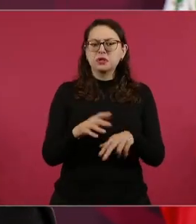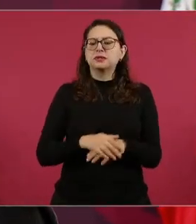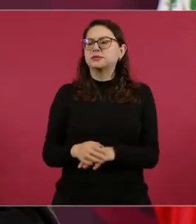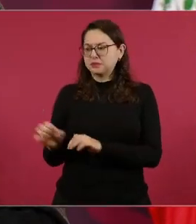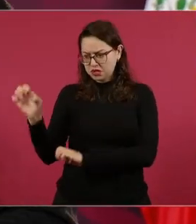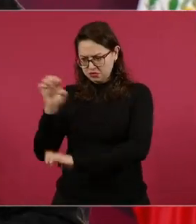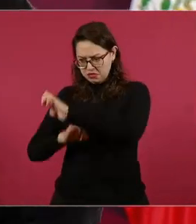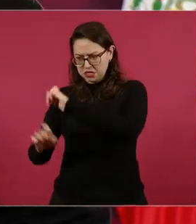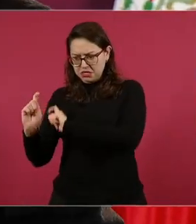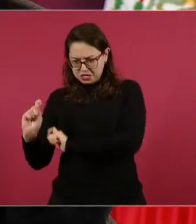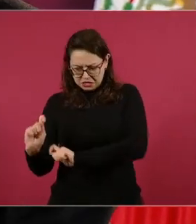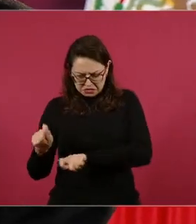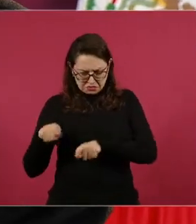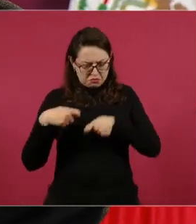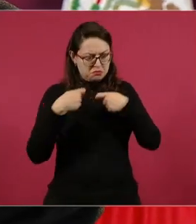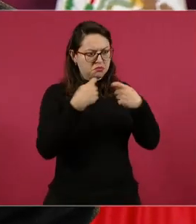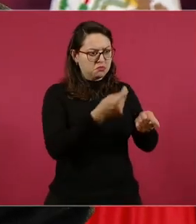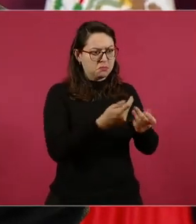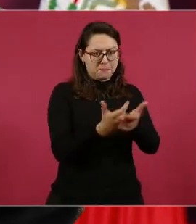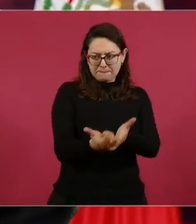por esas empresas?